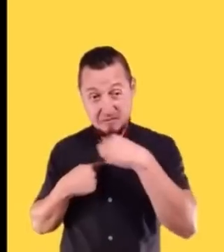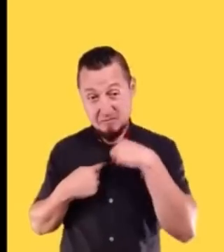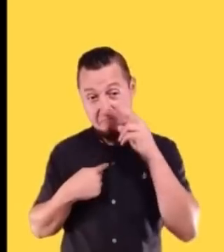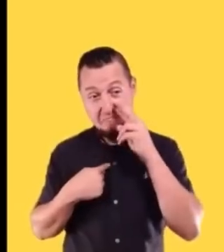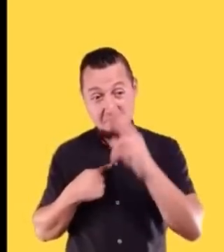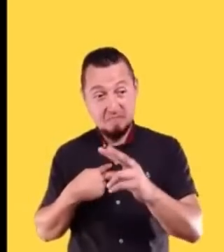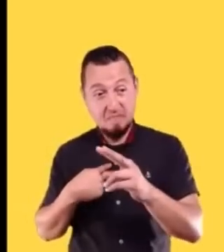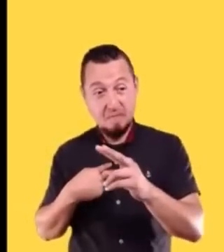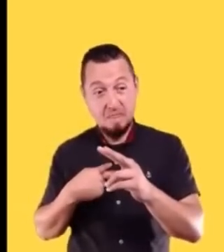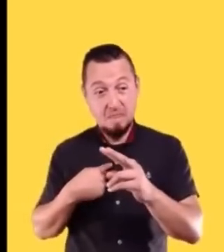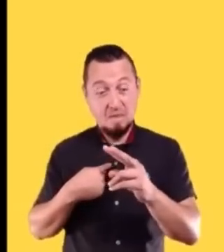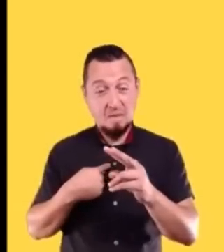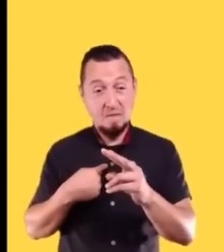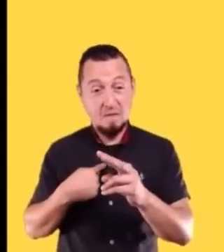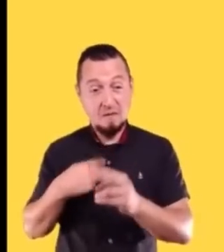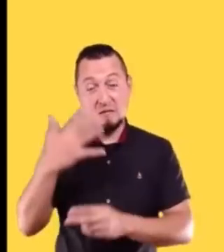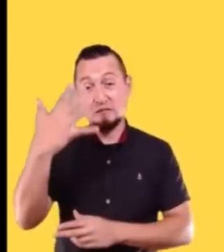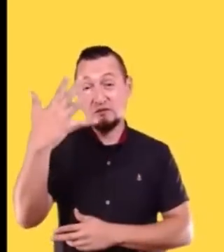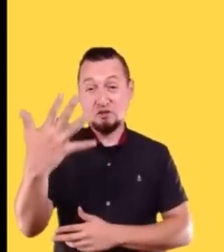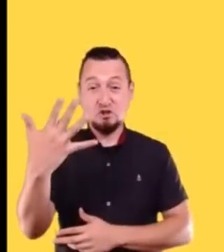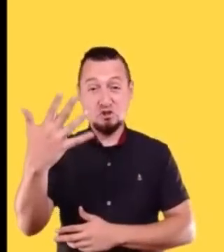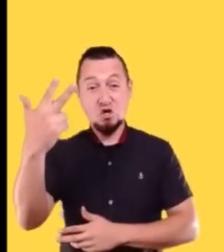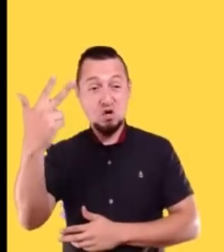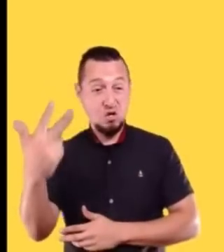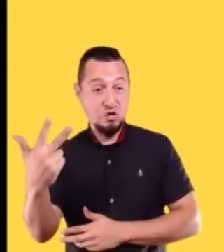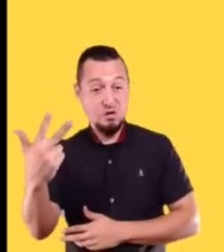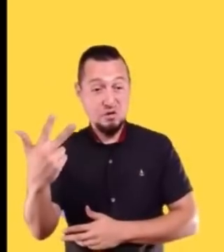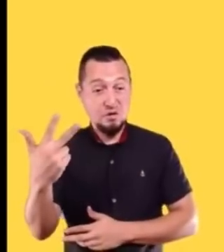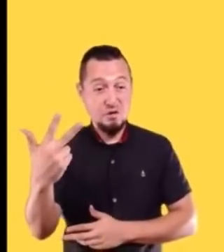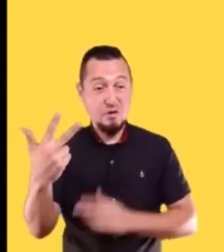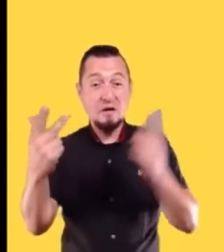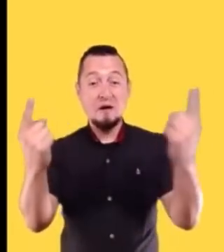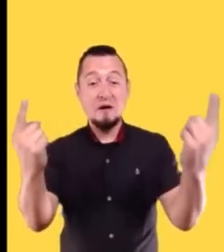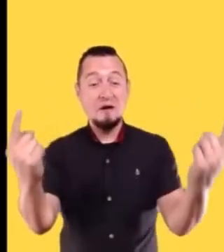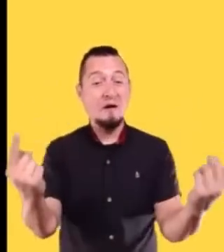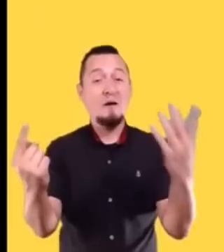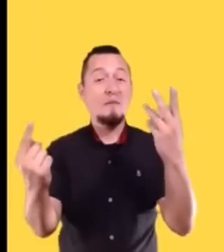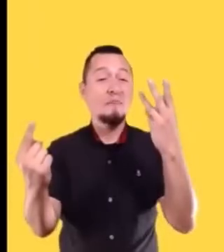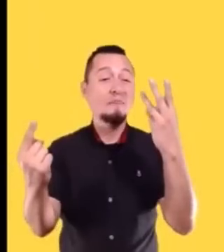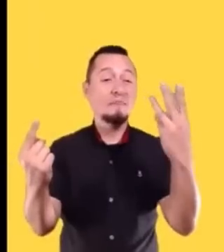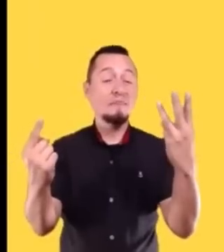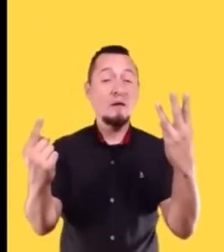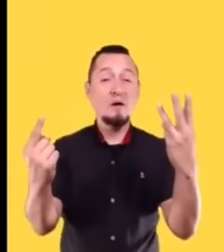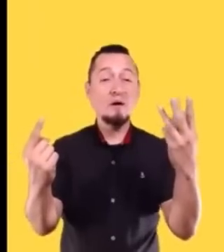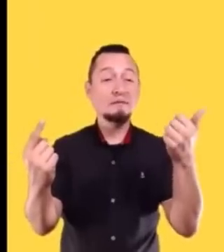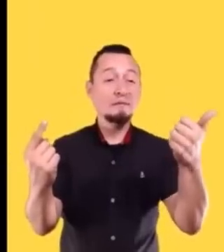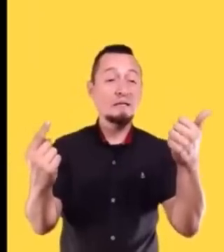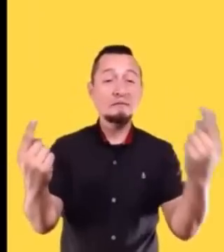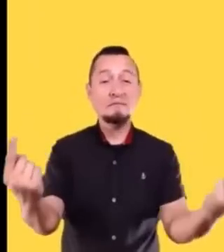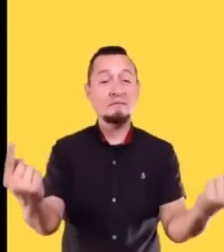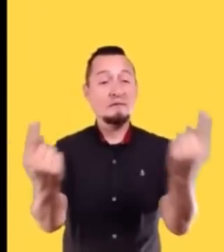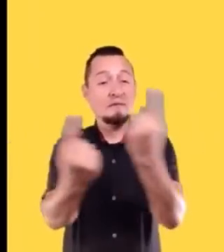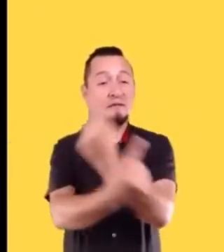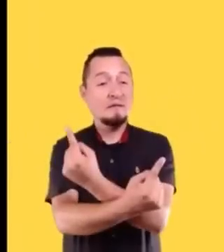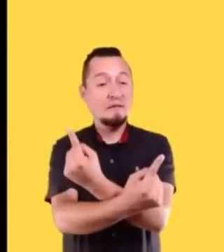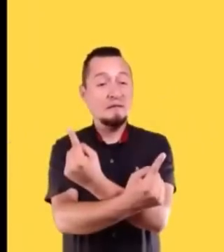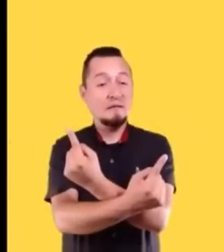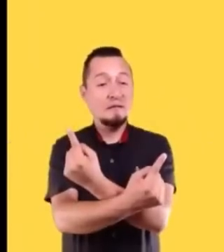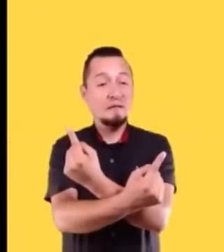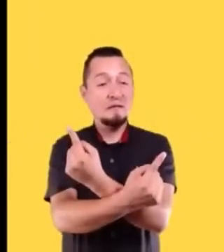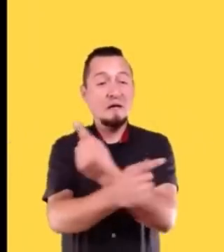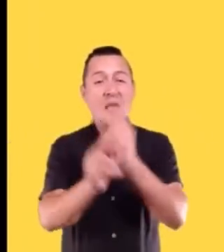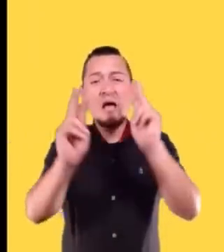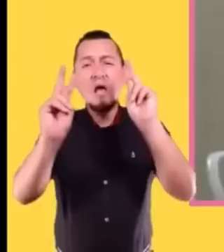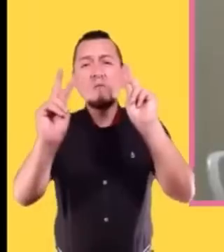que 5/8 debería venir donde dice 5/6 y sí, el 6 está en lugar del 8. Y puede ser un error de dedo, pero luego parece como